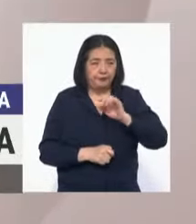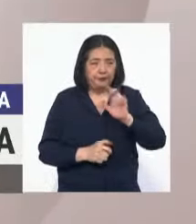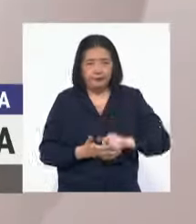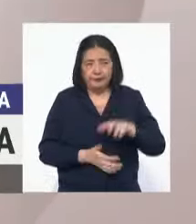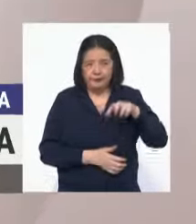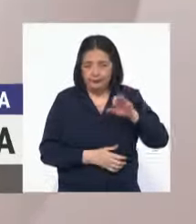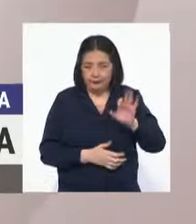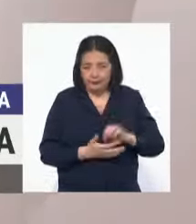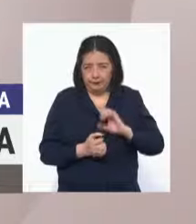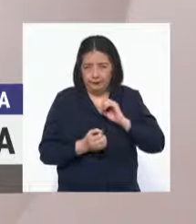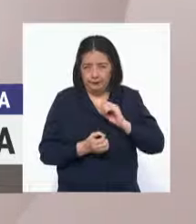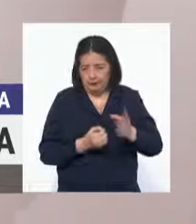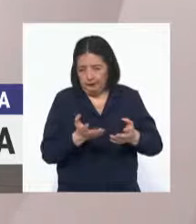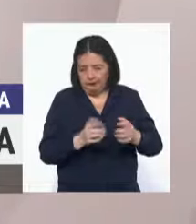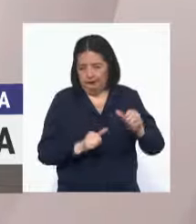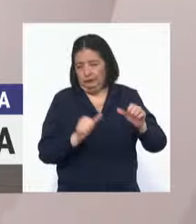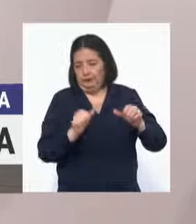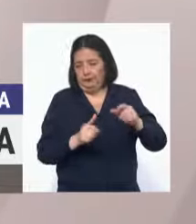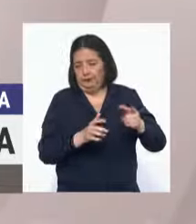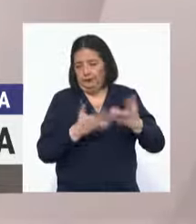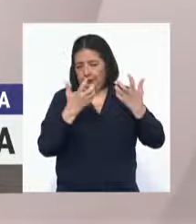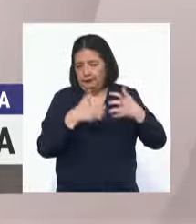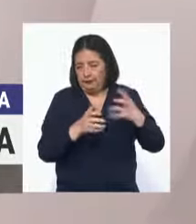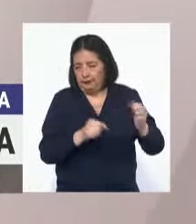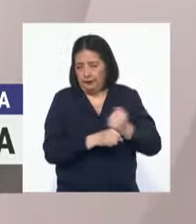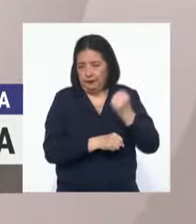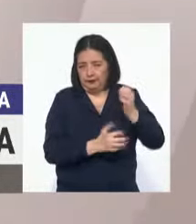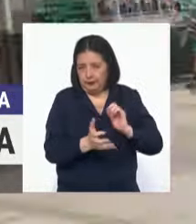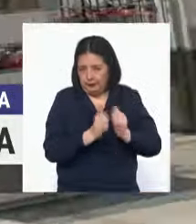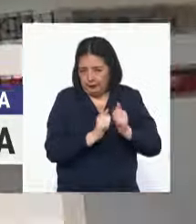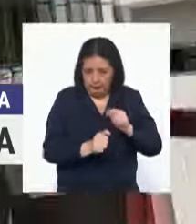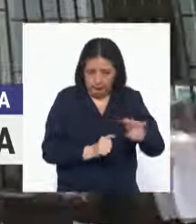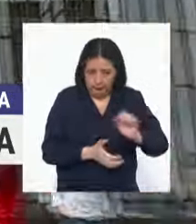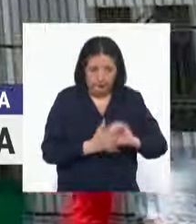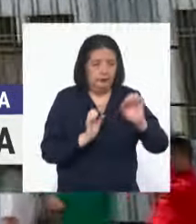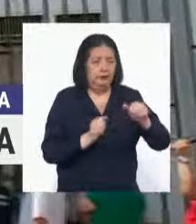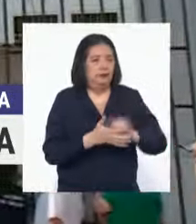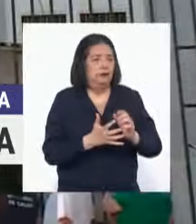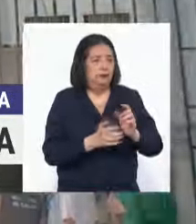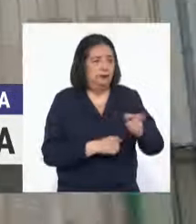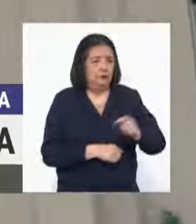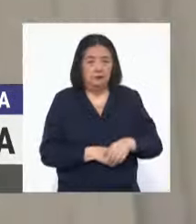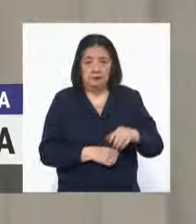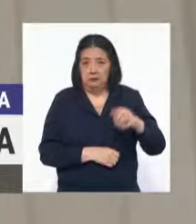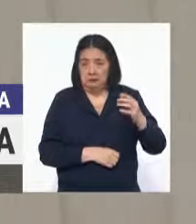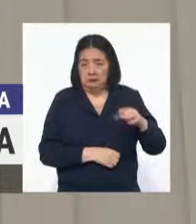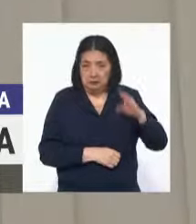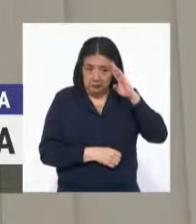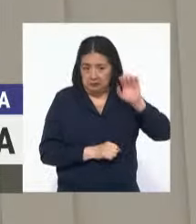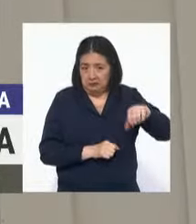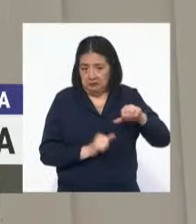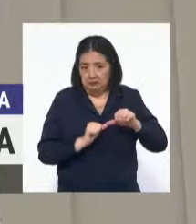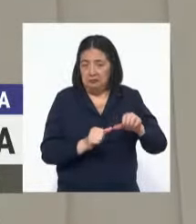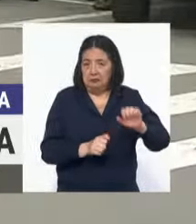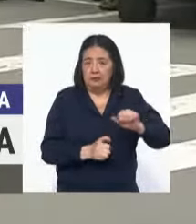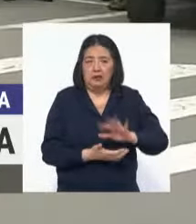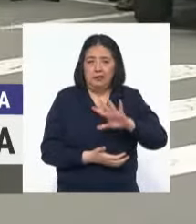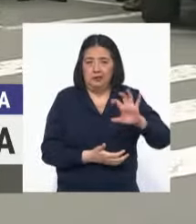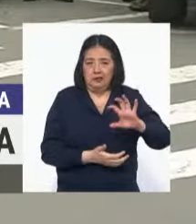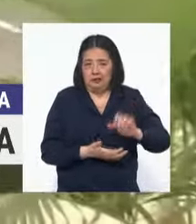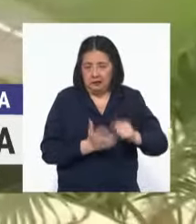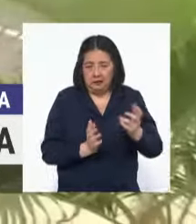que a pesar de los cuestionamientos hacia las empresas ganadoras de la licitación, la PNP decidió continuar con el contrato de 500 camionetas